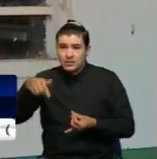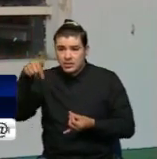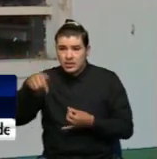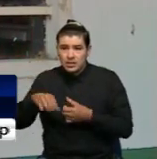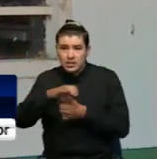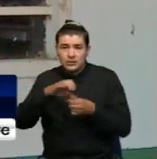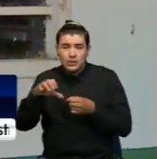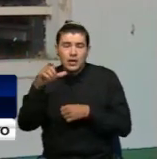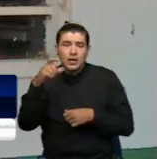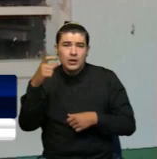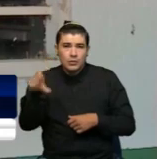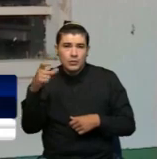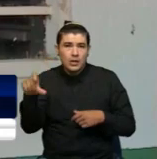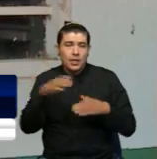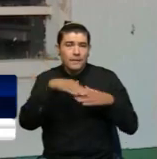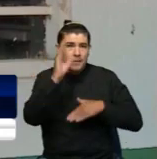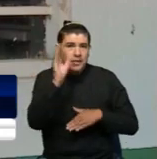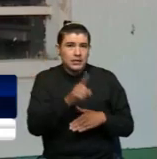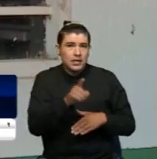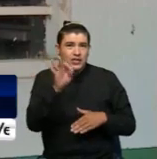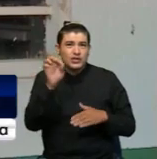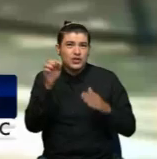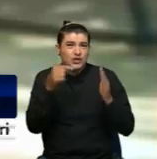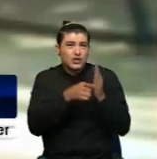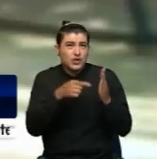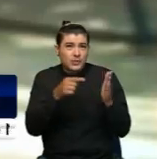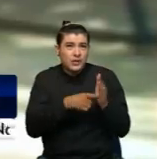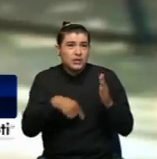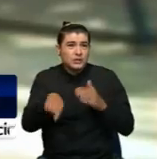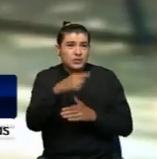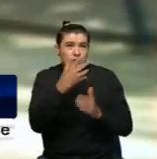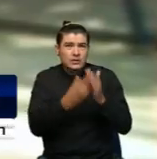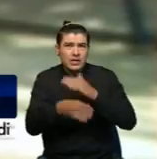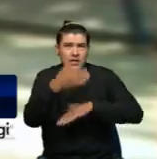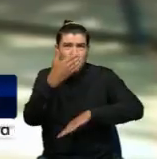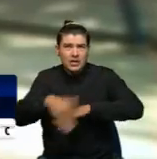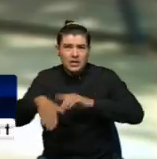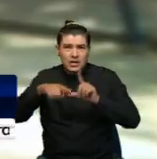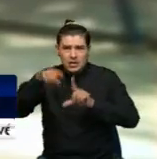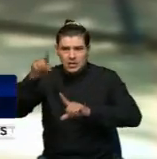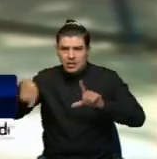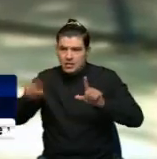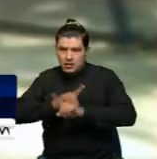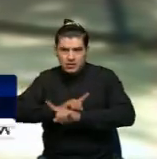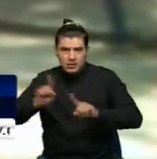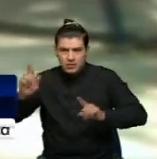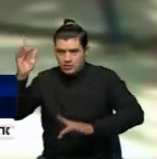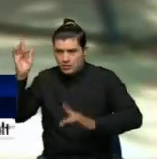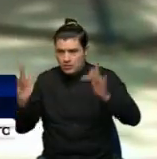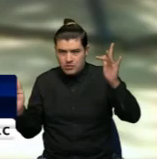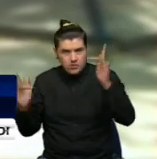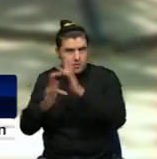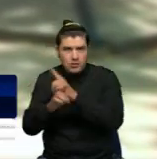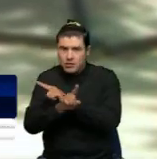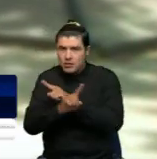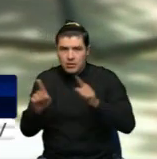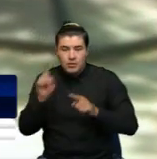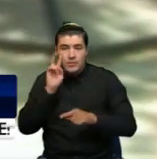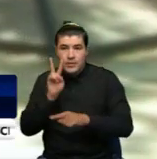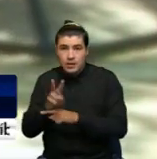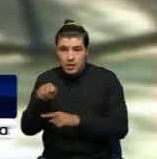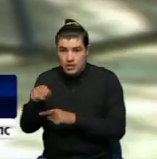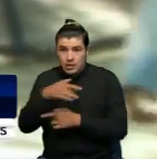más de 18.000 en las calles las cifras no concuerdan según lo estimado por parte de los veedores